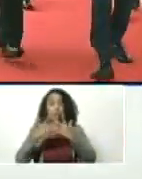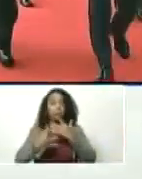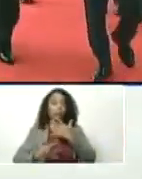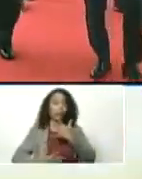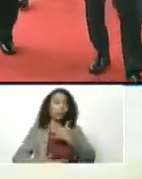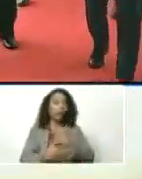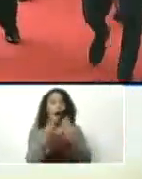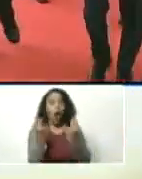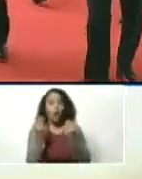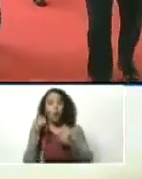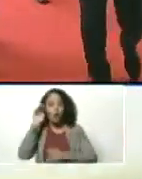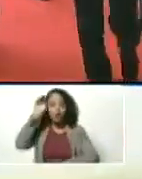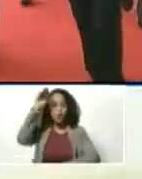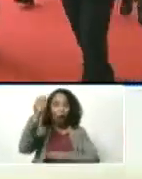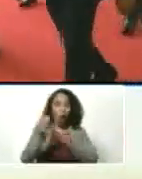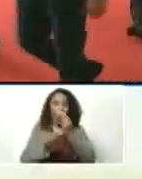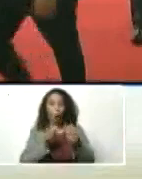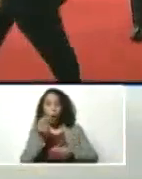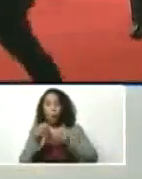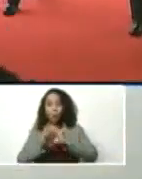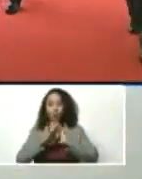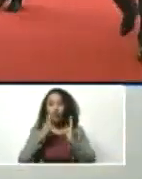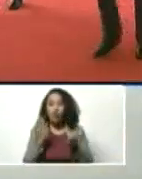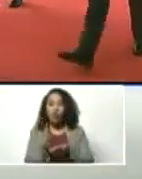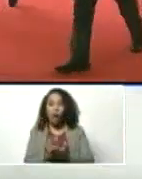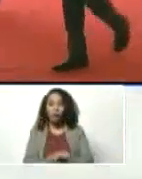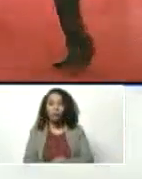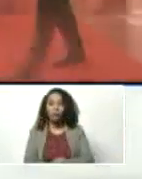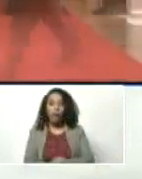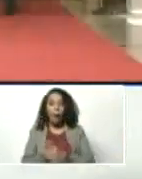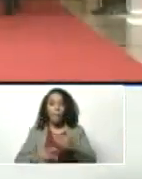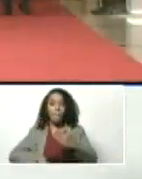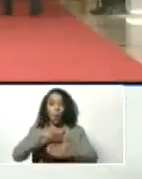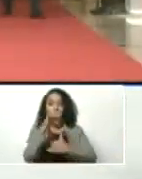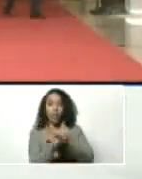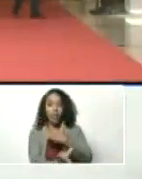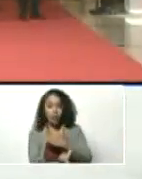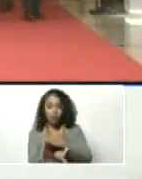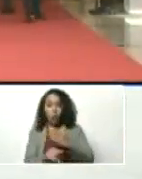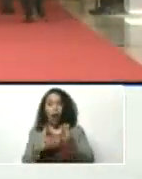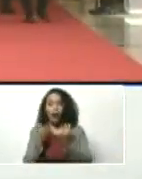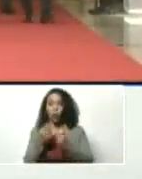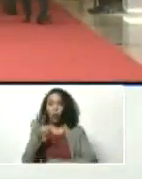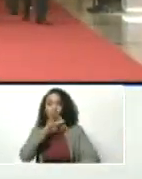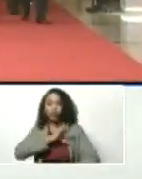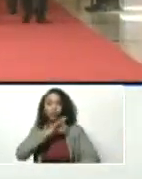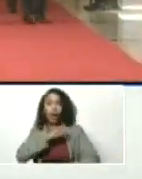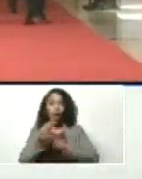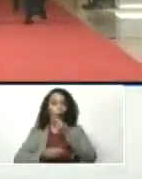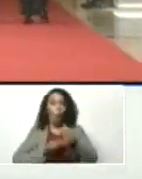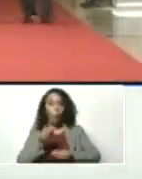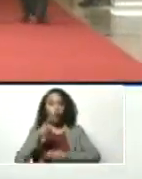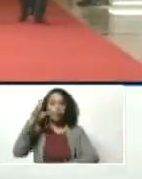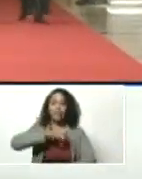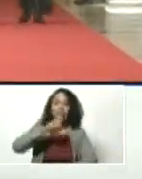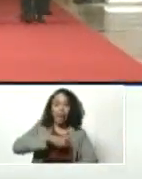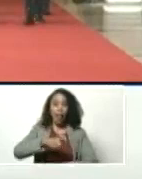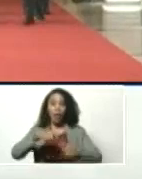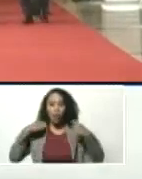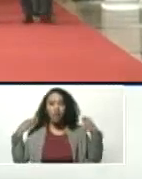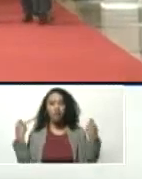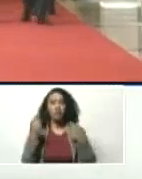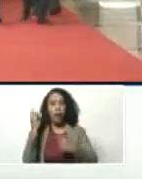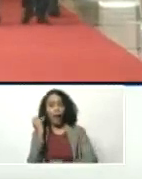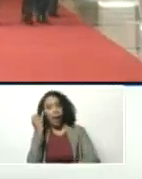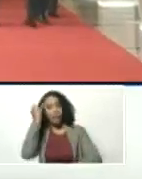de la economía del futuro, de la economía mundial, del proyecto económico socialista, de la necesidad de innovar, de